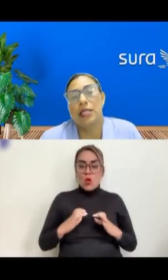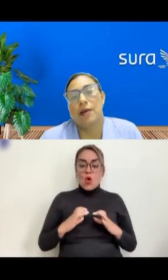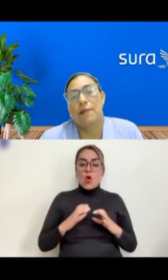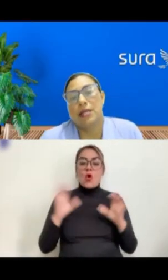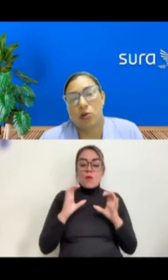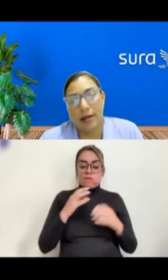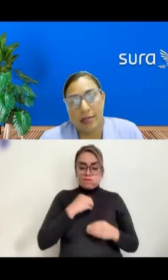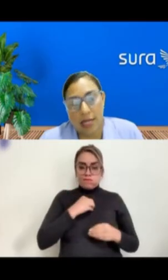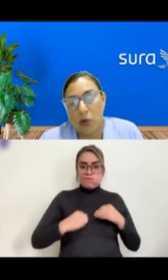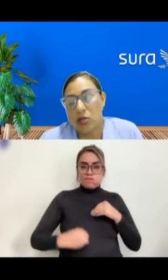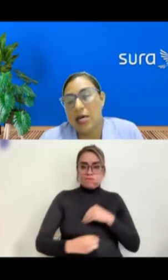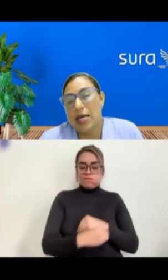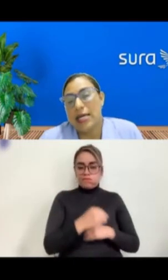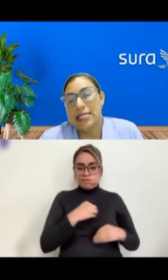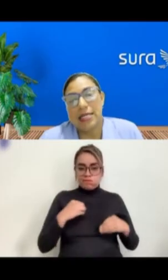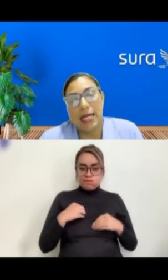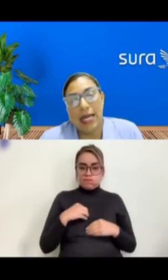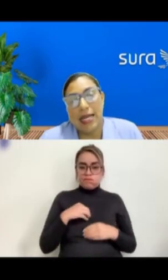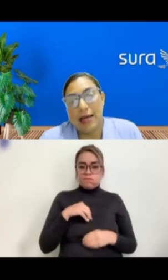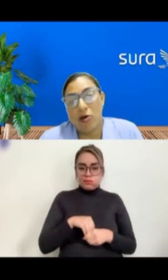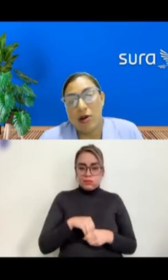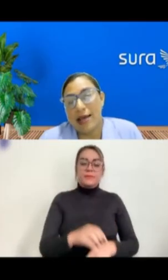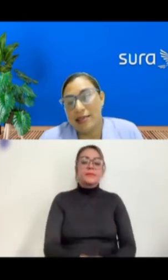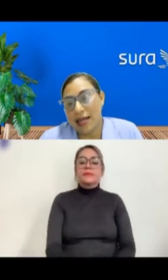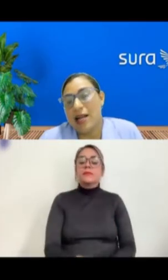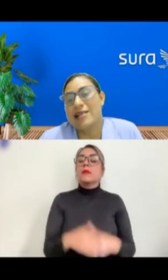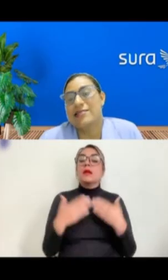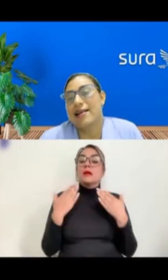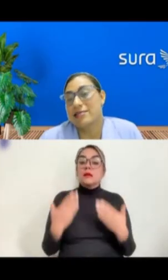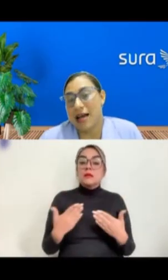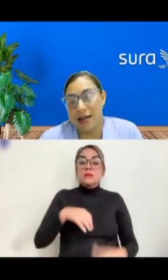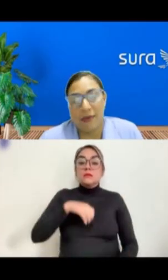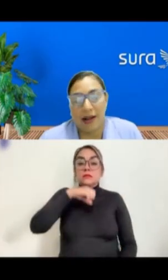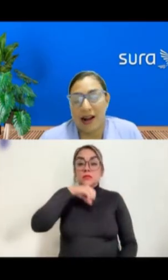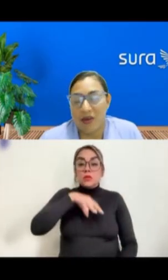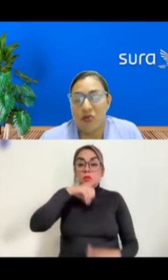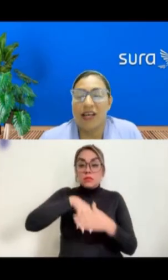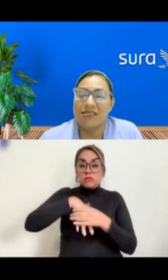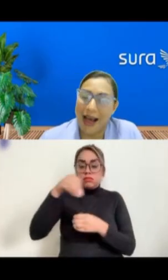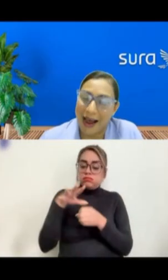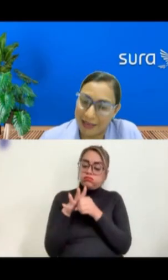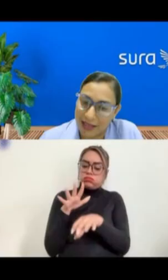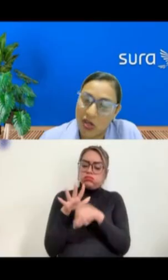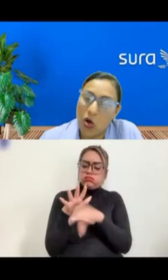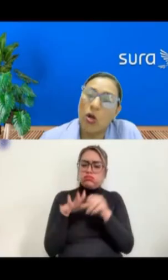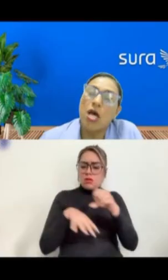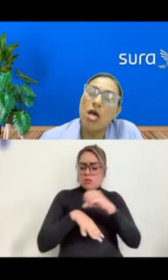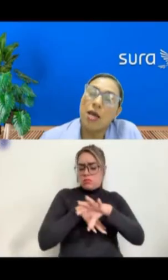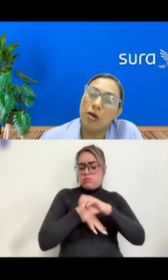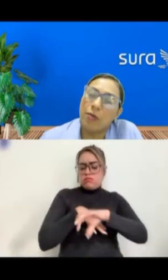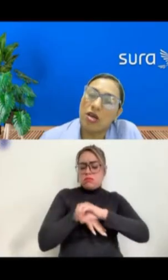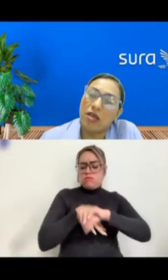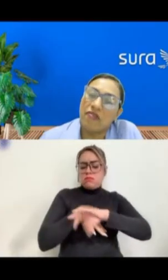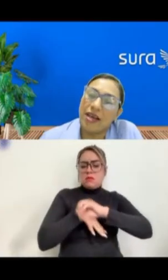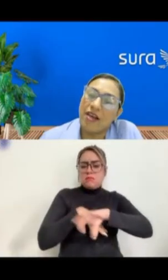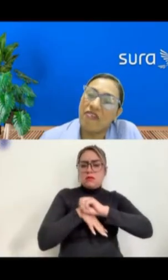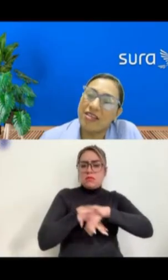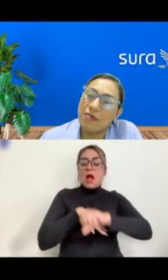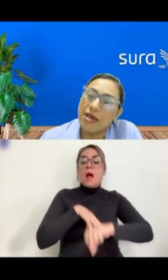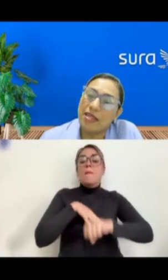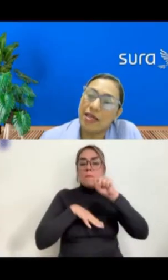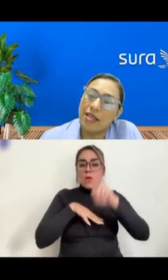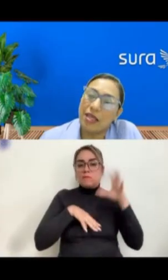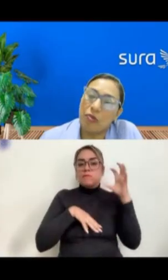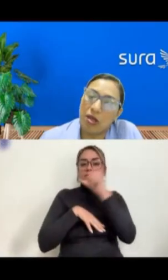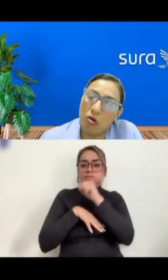órganos altamente vascularizados. Es decir, en la hemorragia externa la sangre sale, vaya la redundancia, al exterior, y podemos